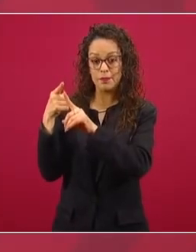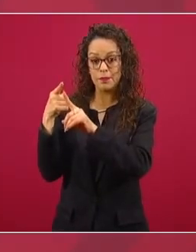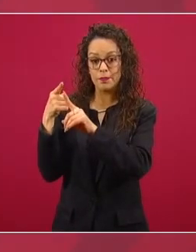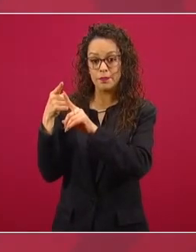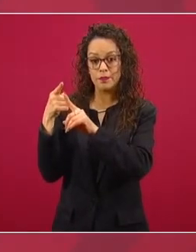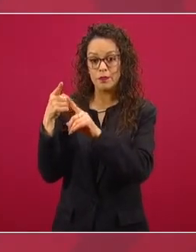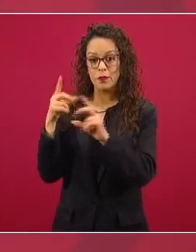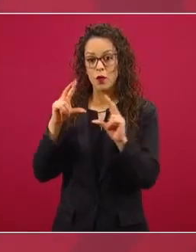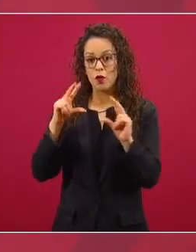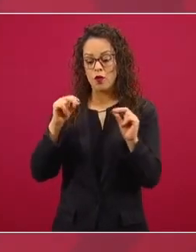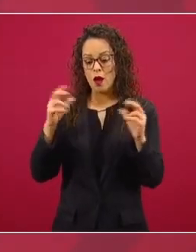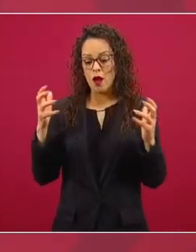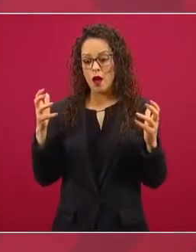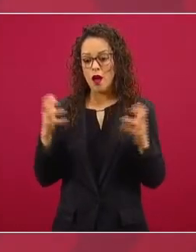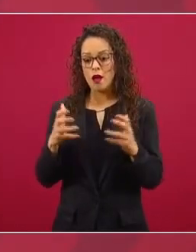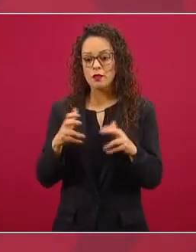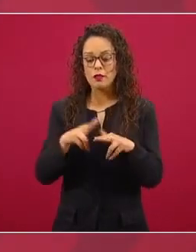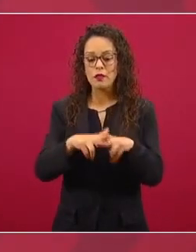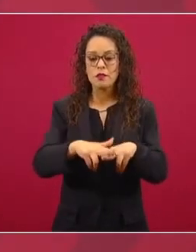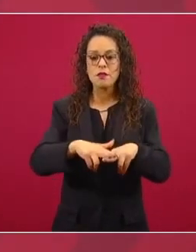no actuaron